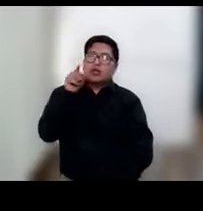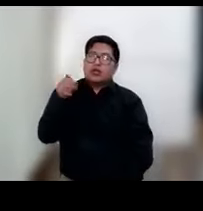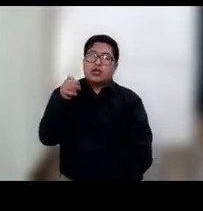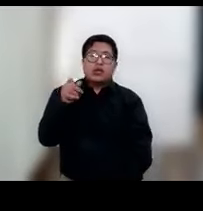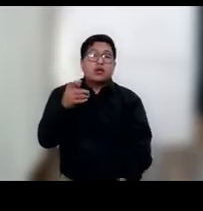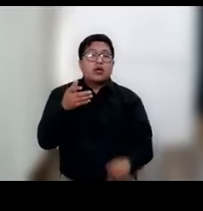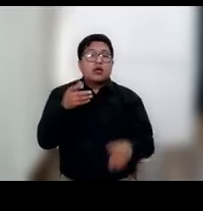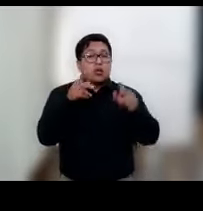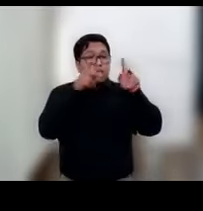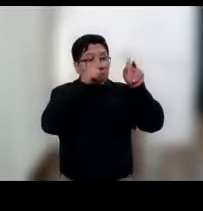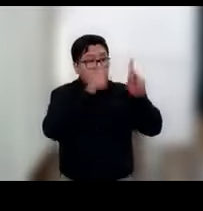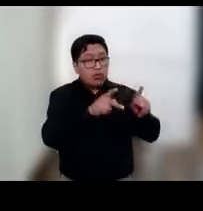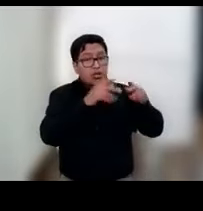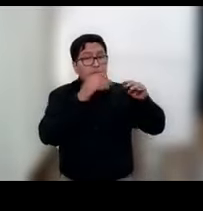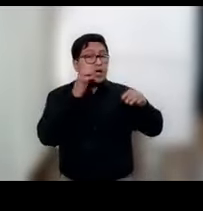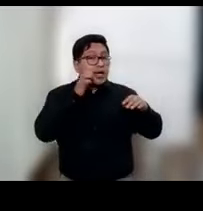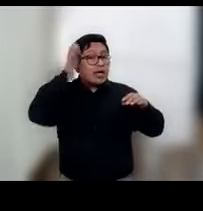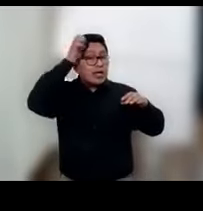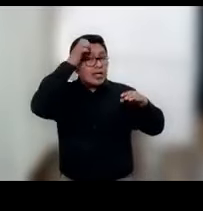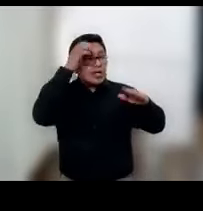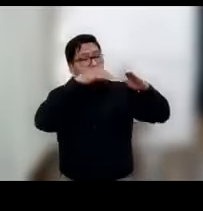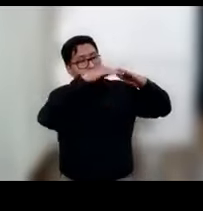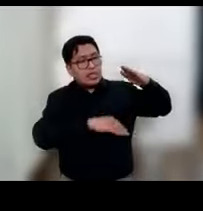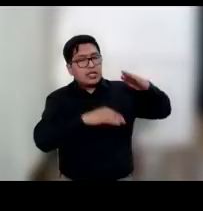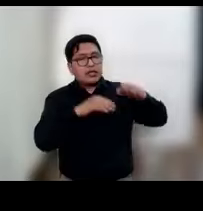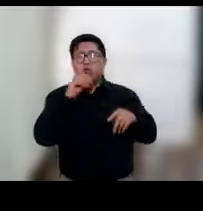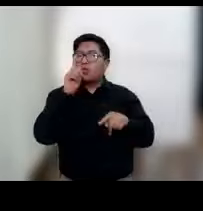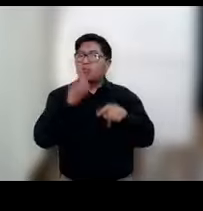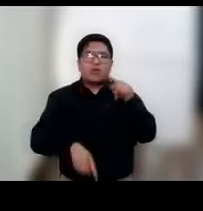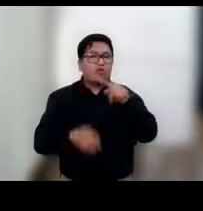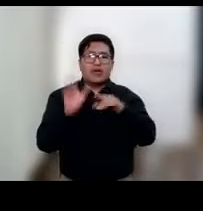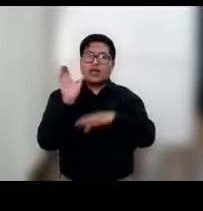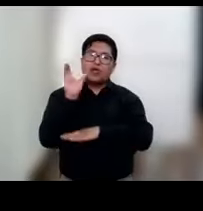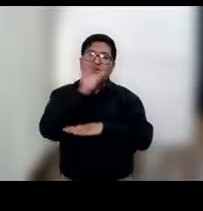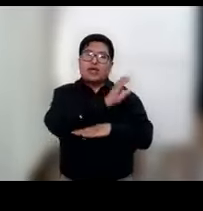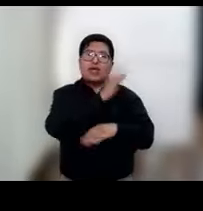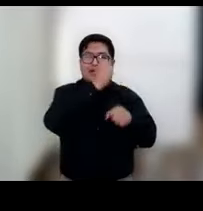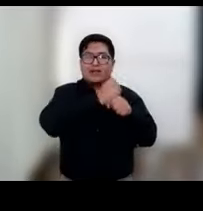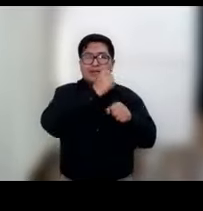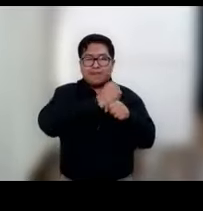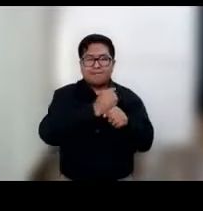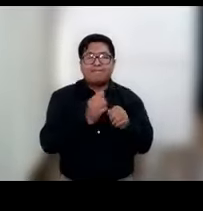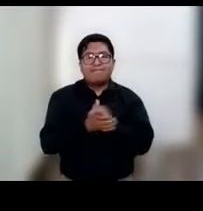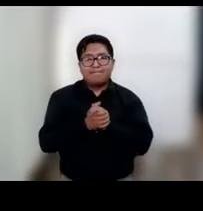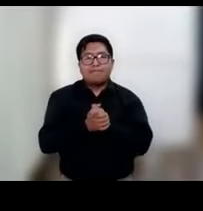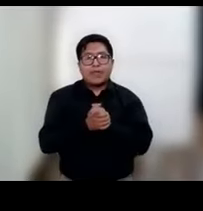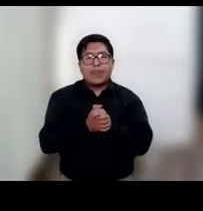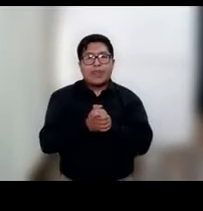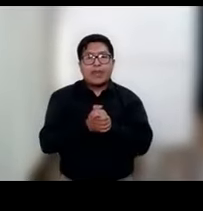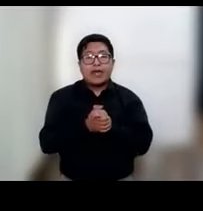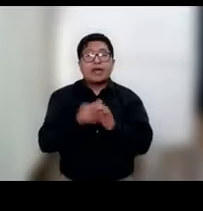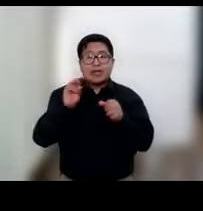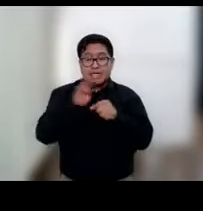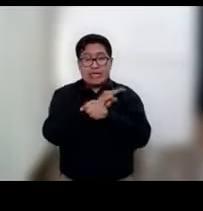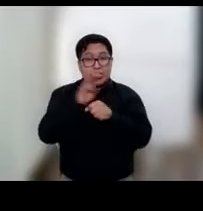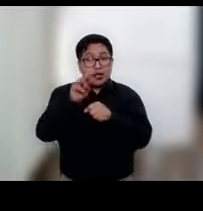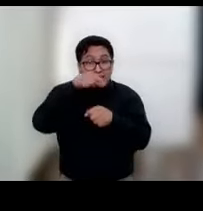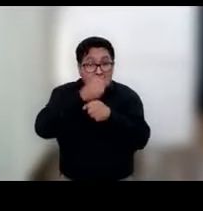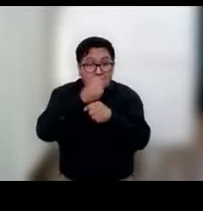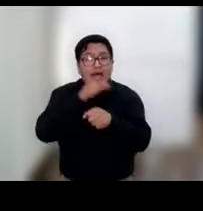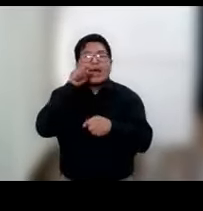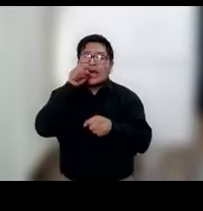cierta edad no deberían estar obligadas a trabajar es en este contexto que entre el ministerio de trabajo